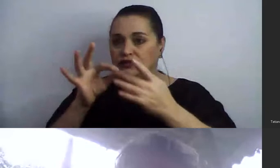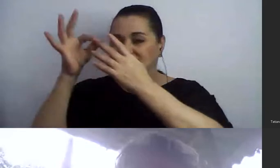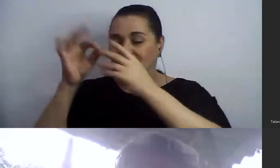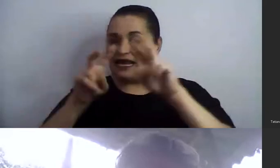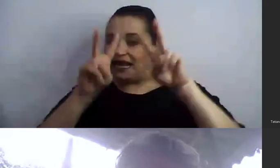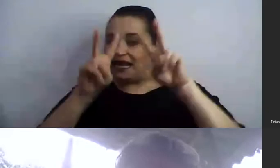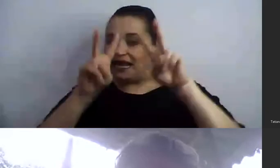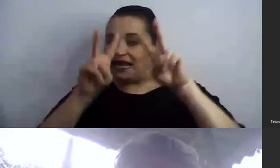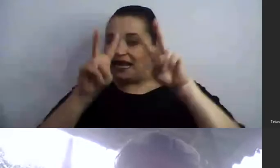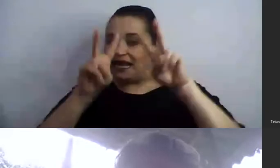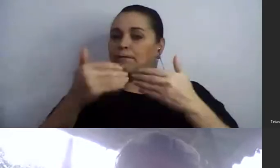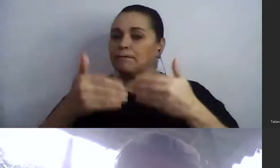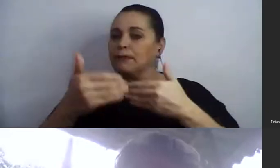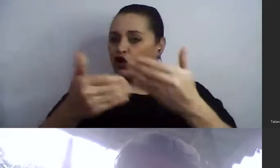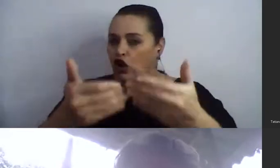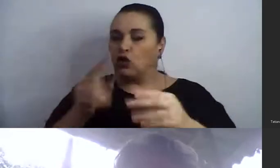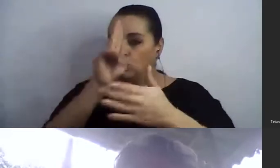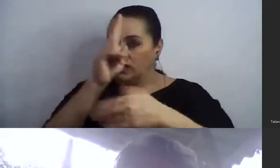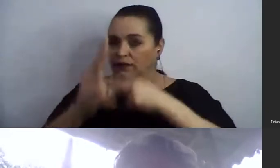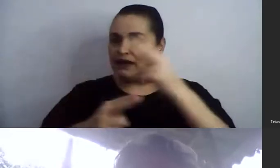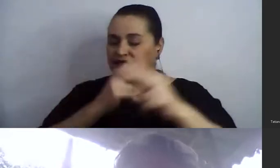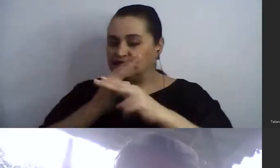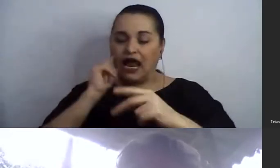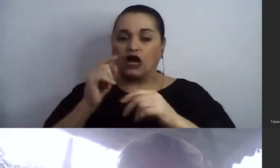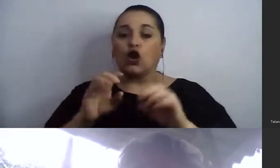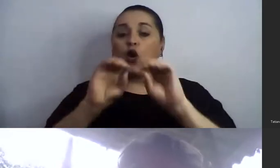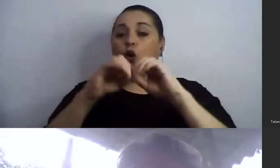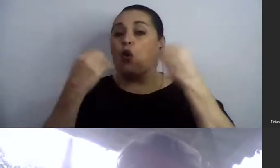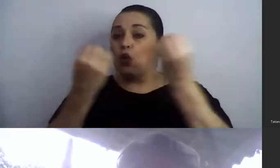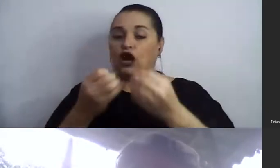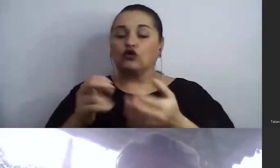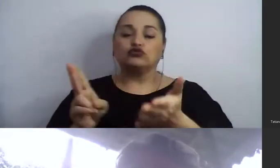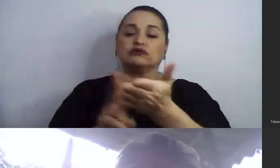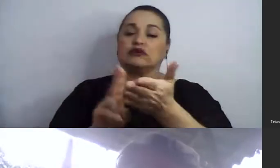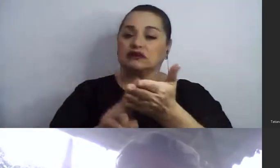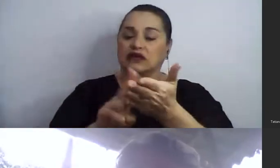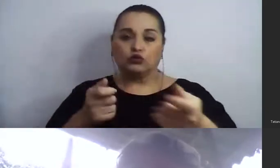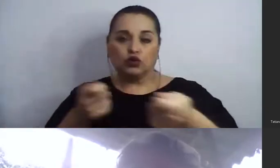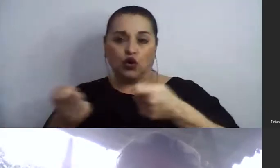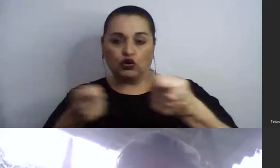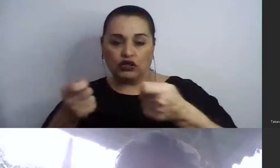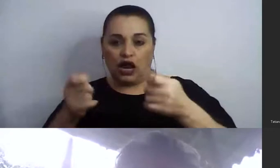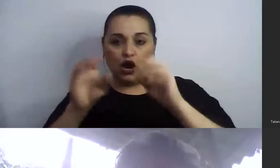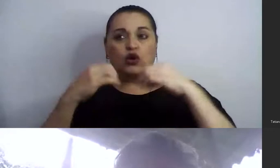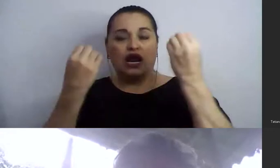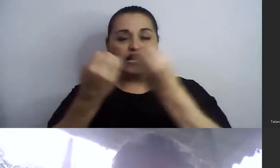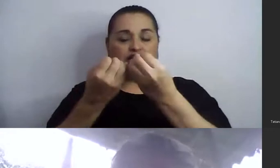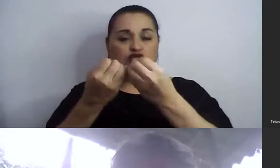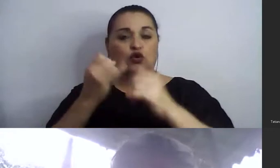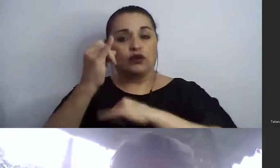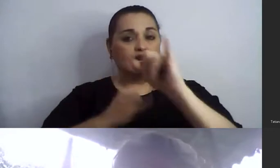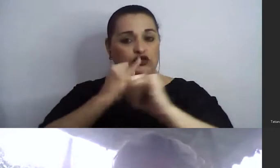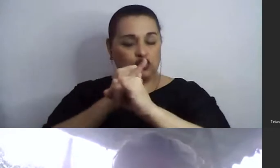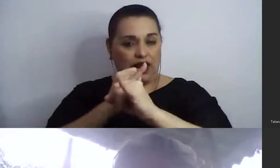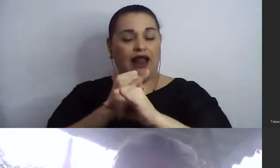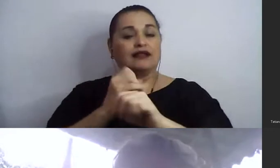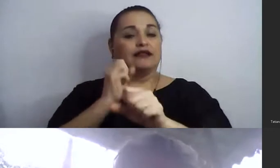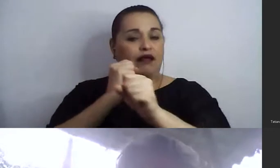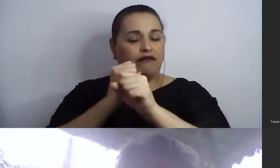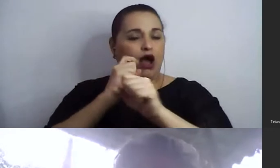examen periódico universal y los órganos de tratados así como los órganos de control de la organización internacional del trabajo para